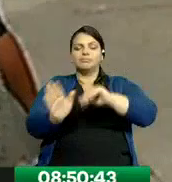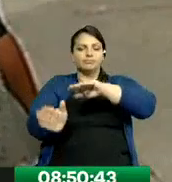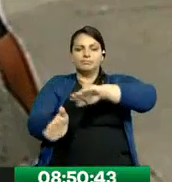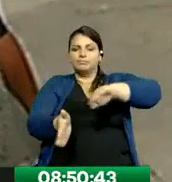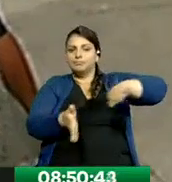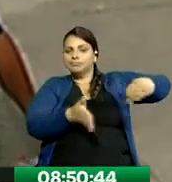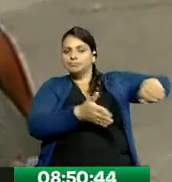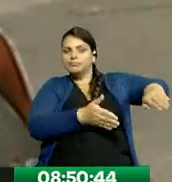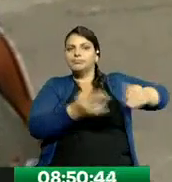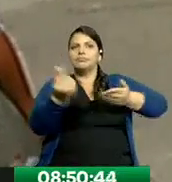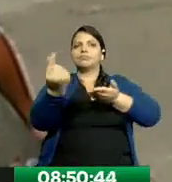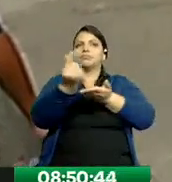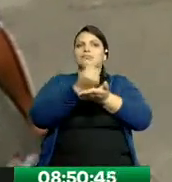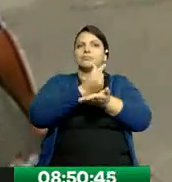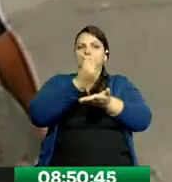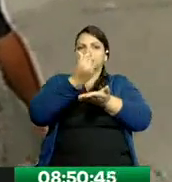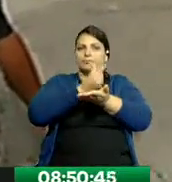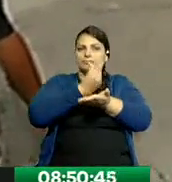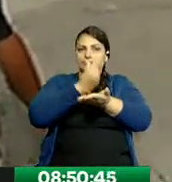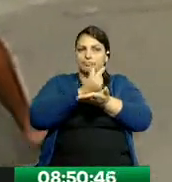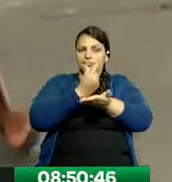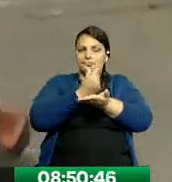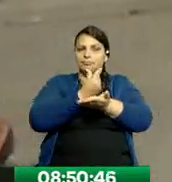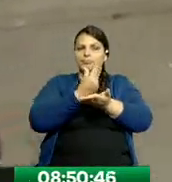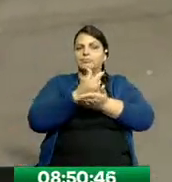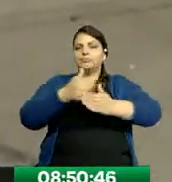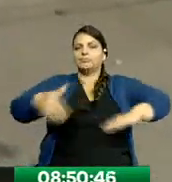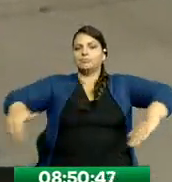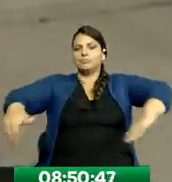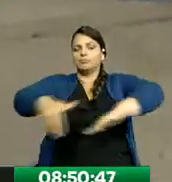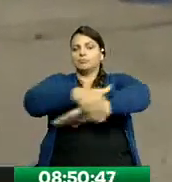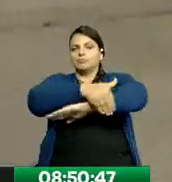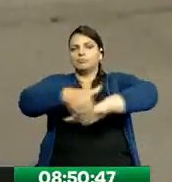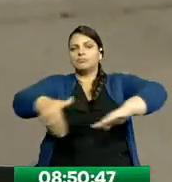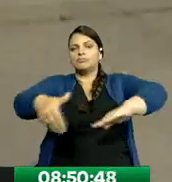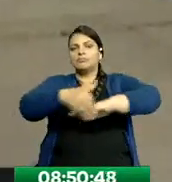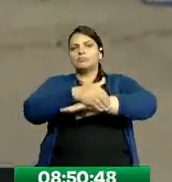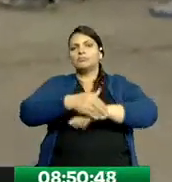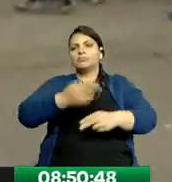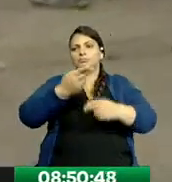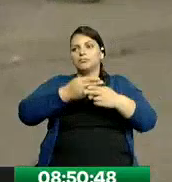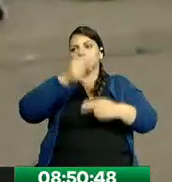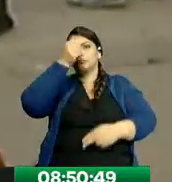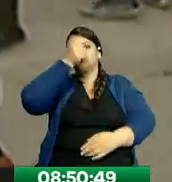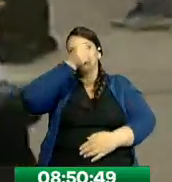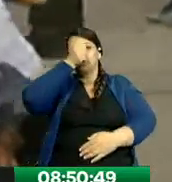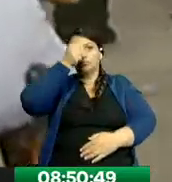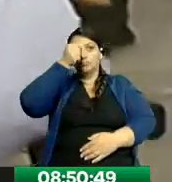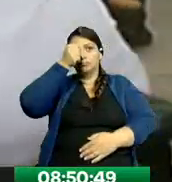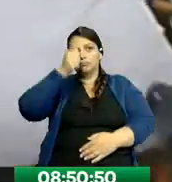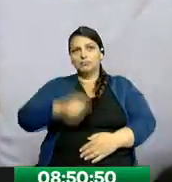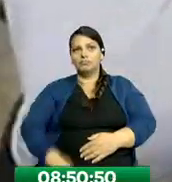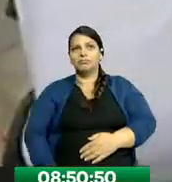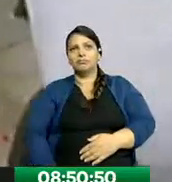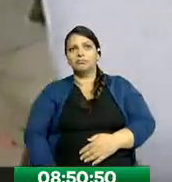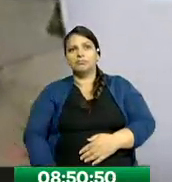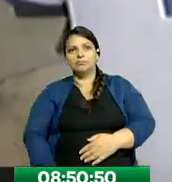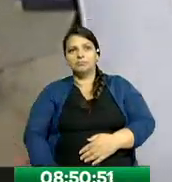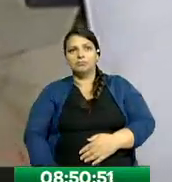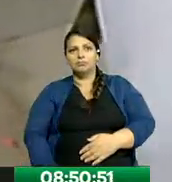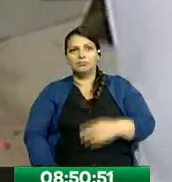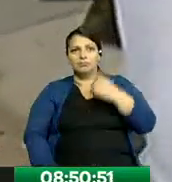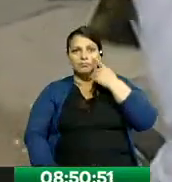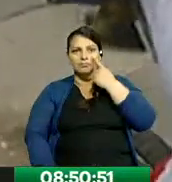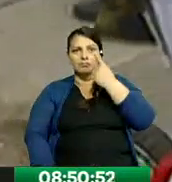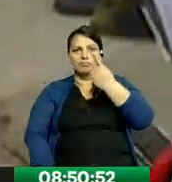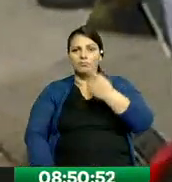en el Guasmo Central, sur de Guayaquil. En este sector, hace poco, un hombre de aproximadamente 35